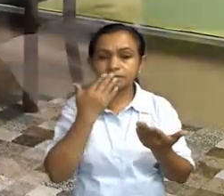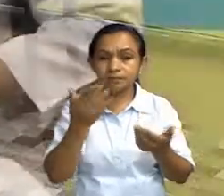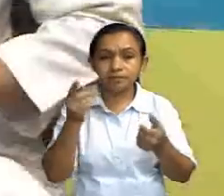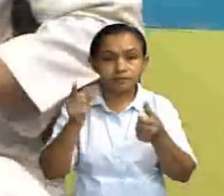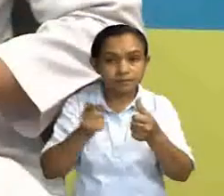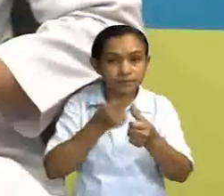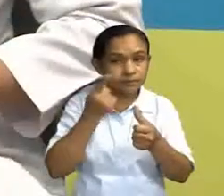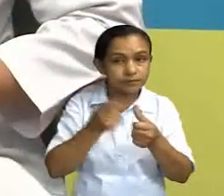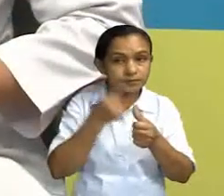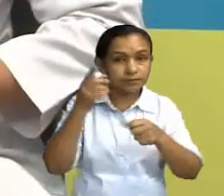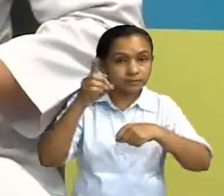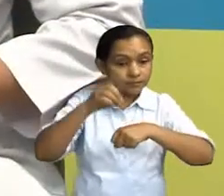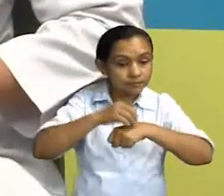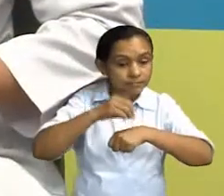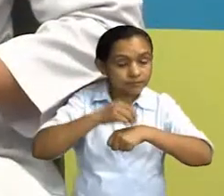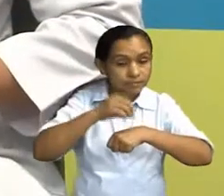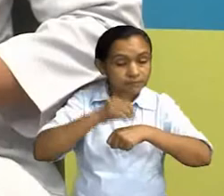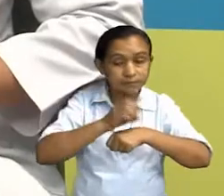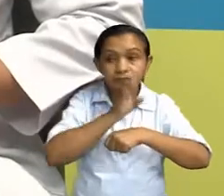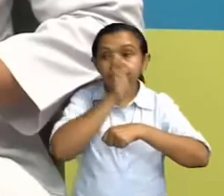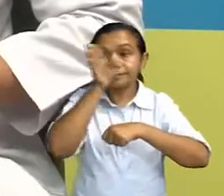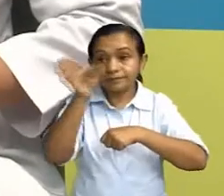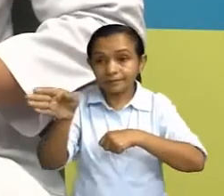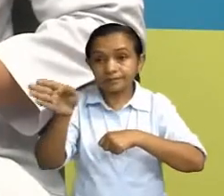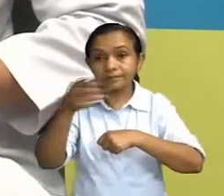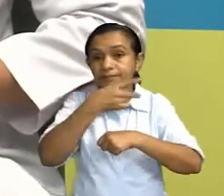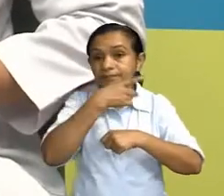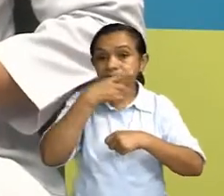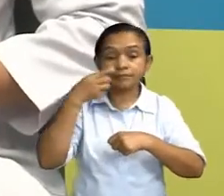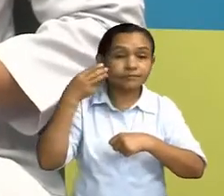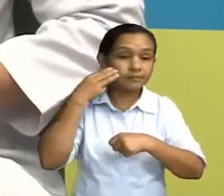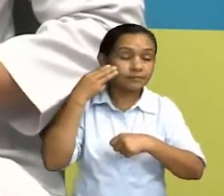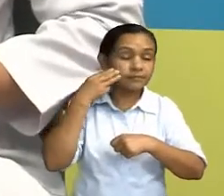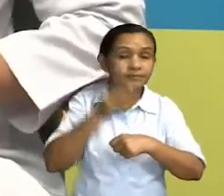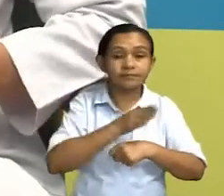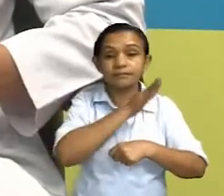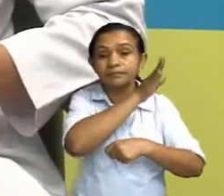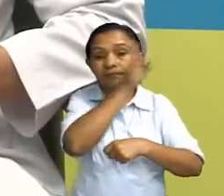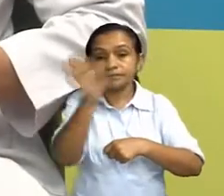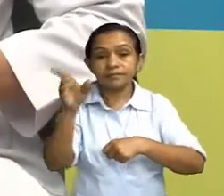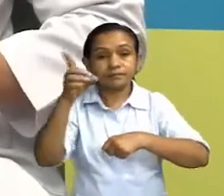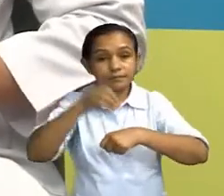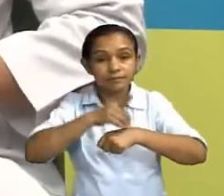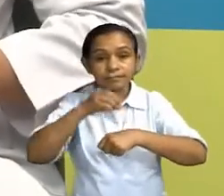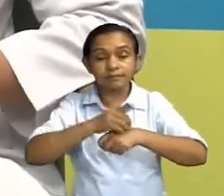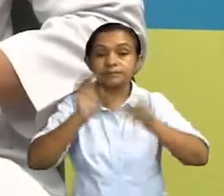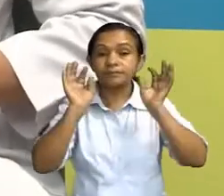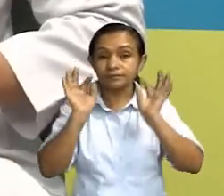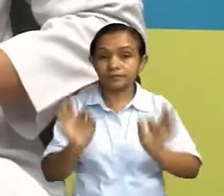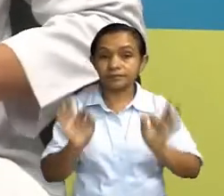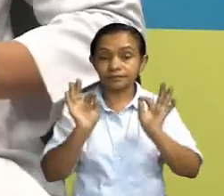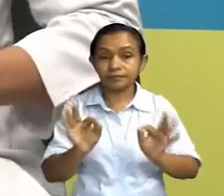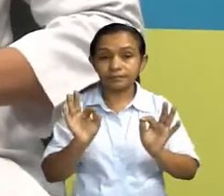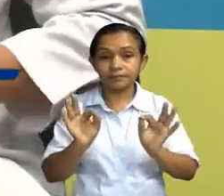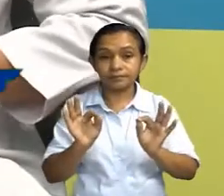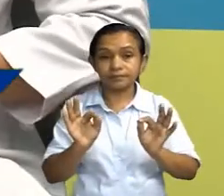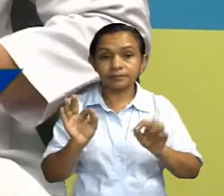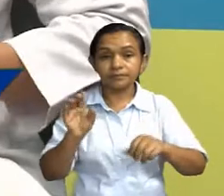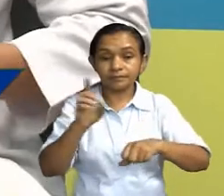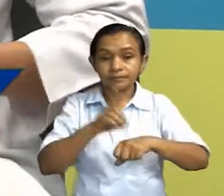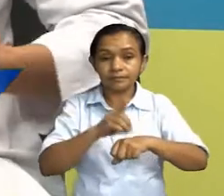una valoración. Lo que los padres hacen es ir al pediatra, y está bien, claro. Las niñas están en su área